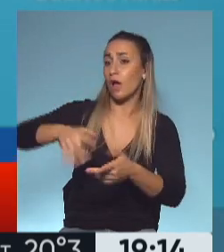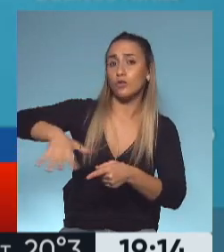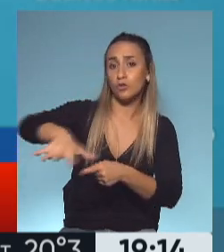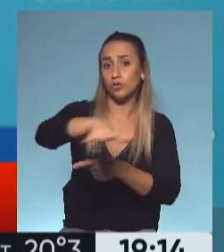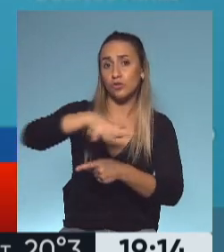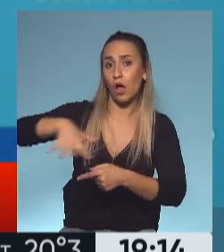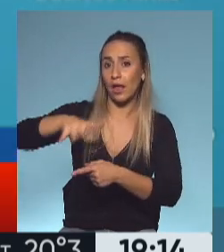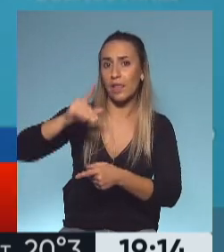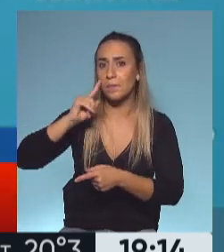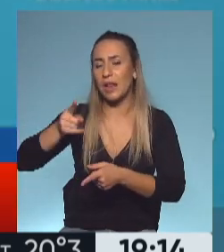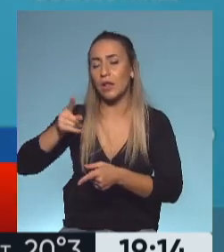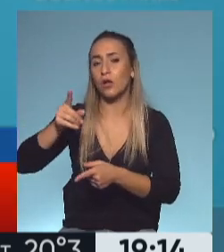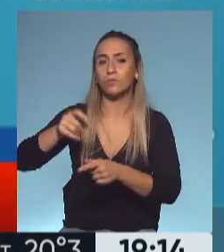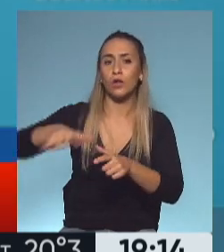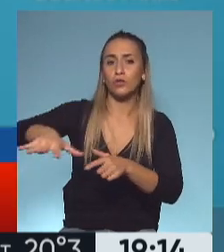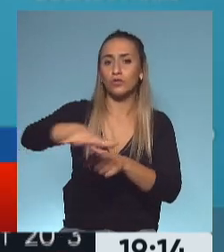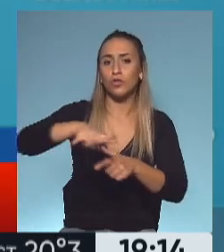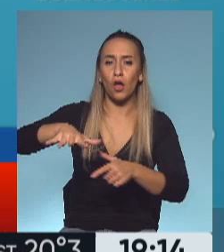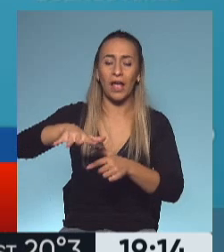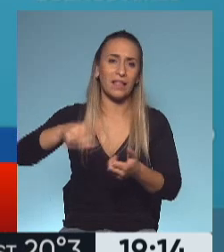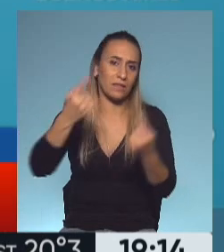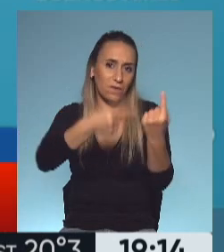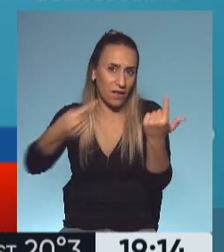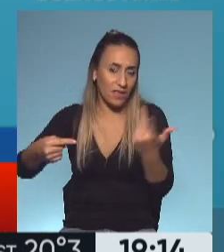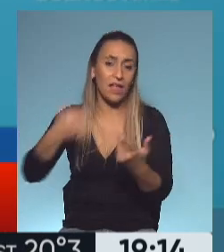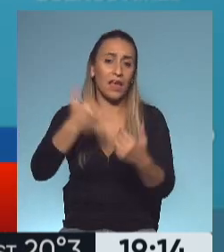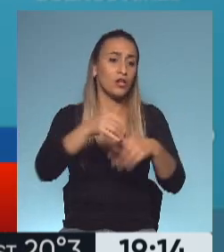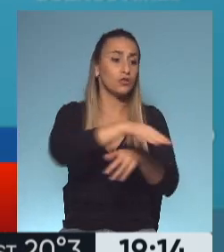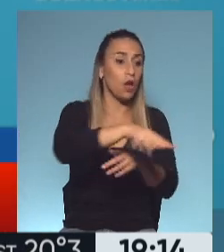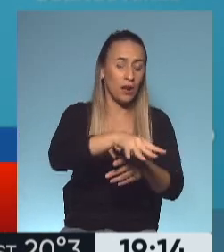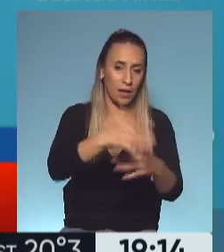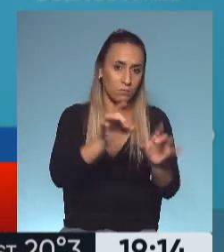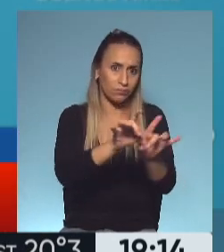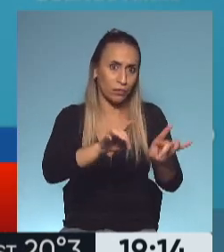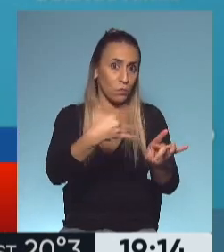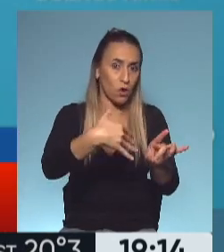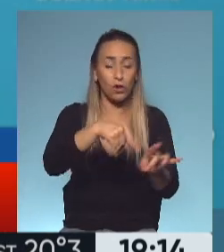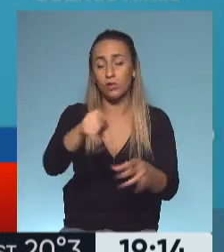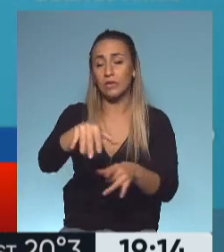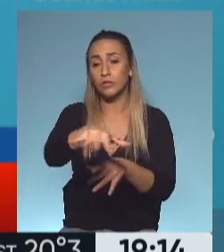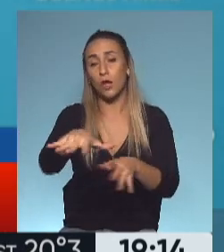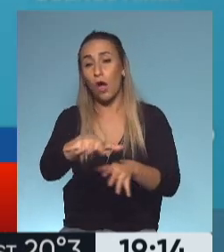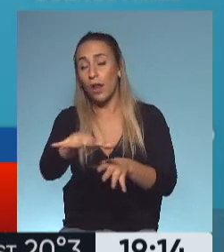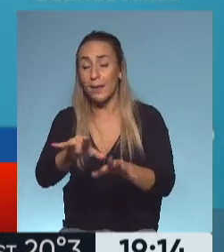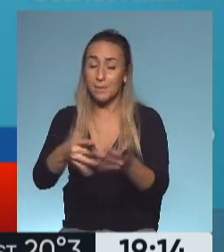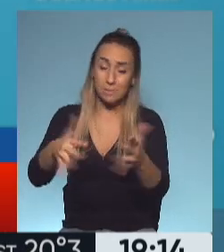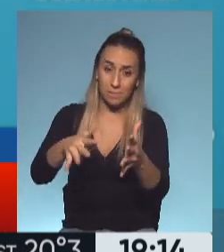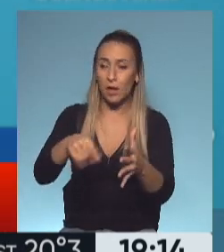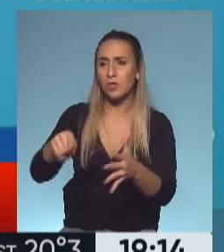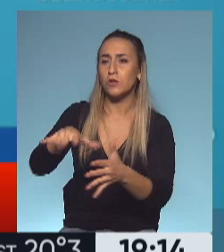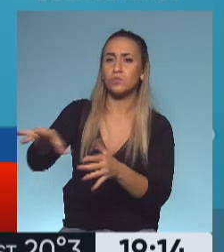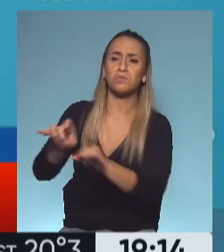sanitario, altas, bajas, medias, y otras zonas a las que define como de alarma sanitaria